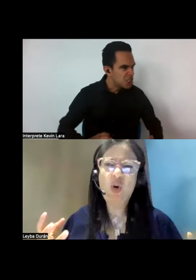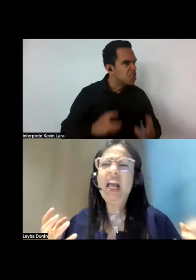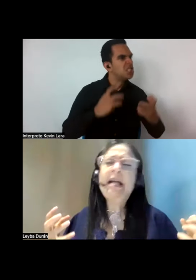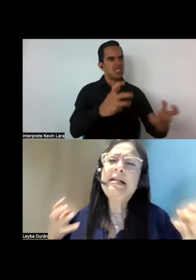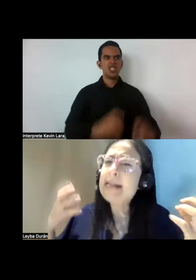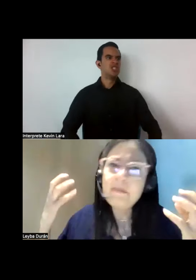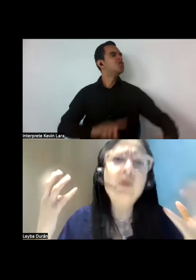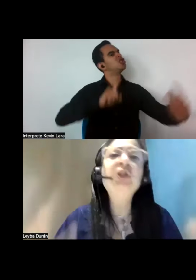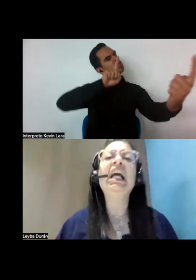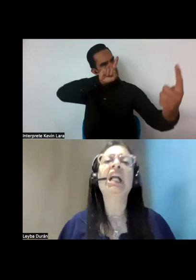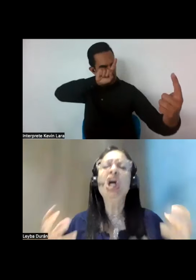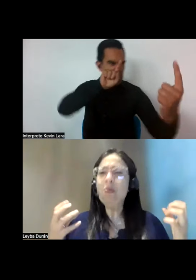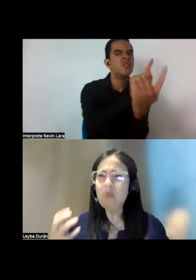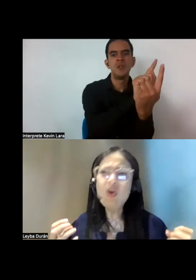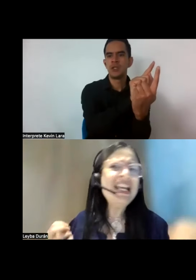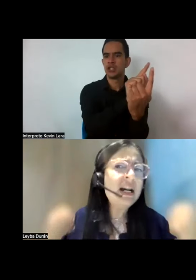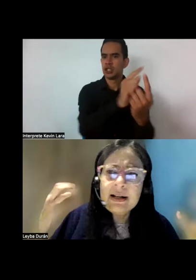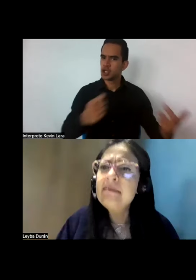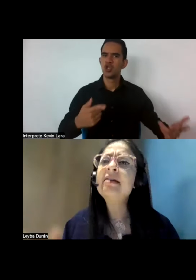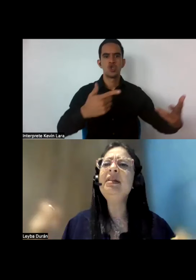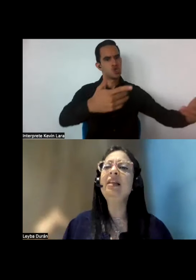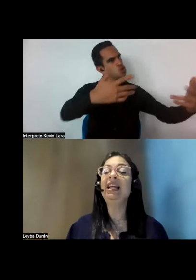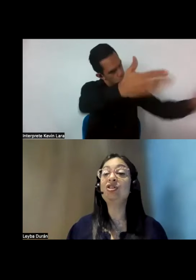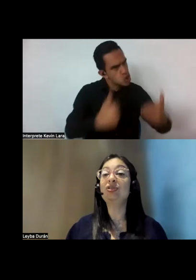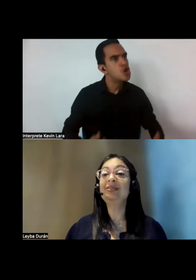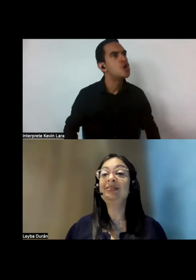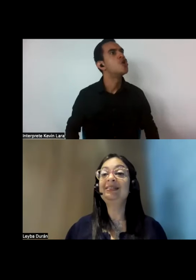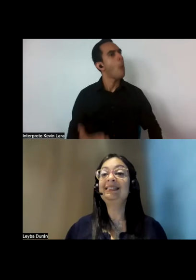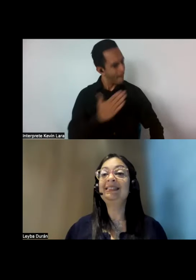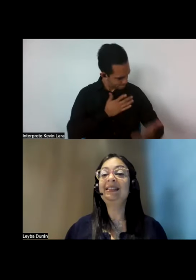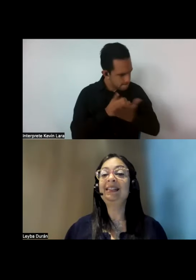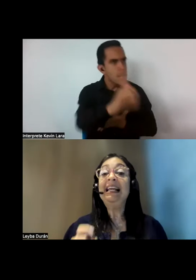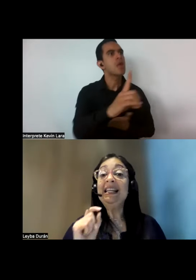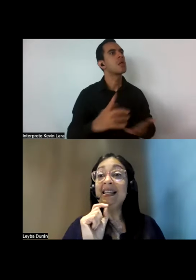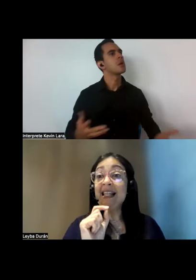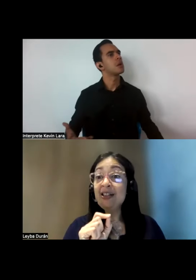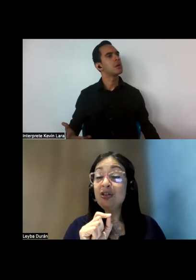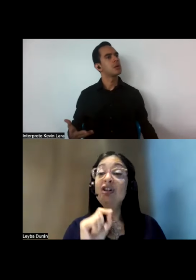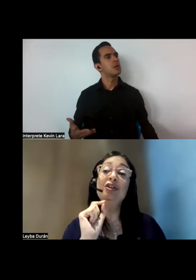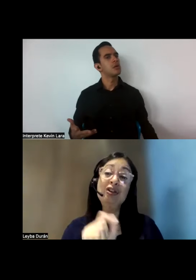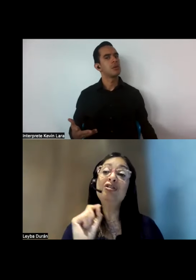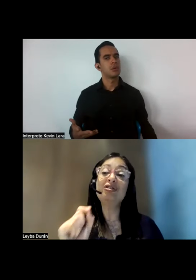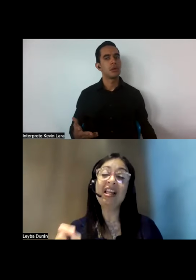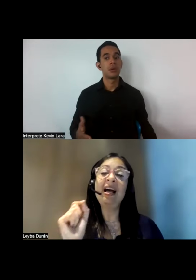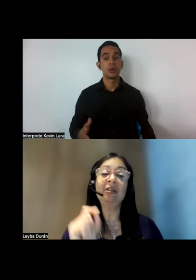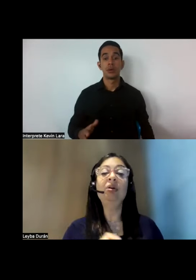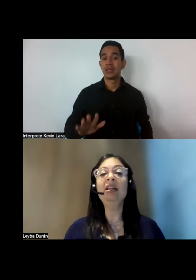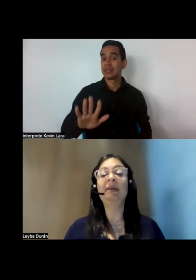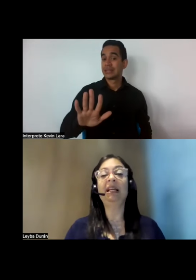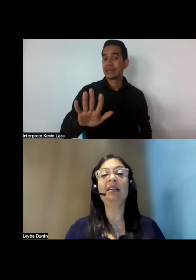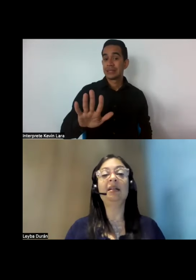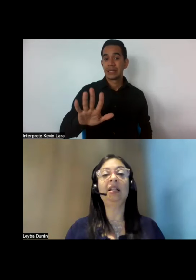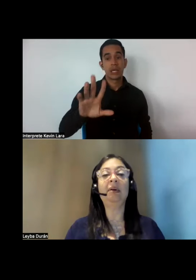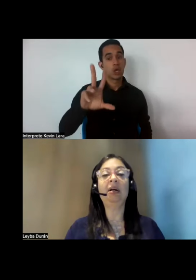agresiva, voy a responder, voy a reclamar mi derecho. Y eso no nos deja actuar